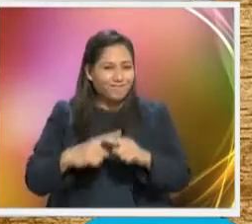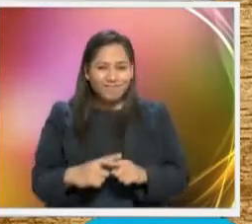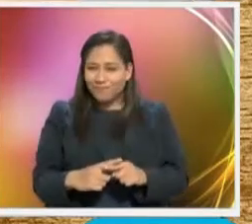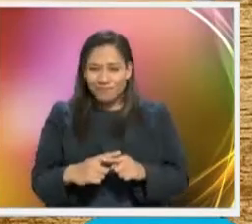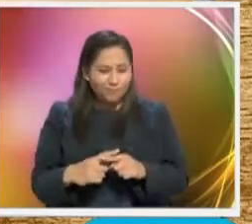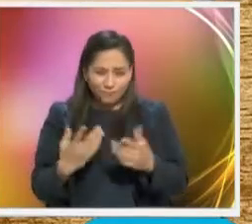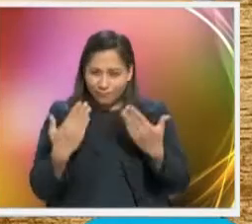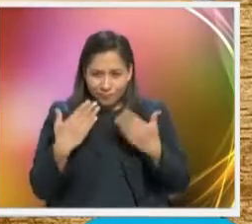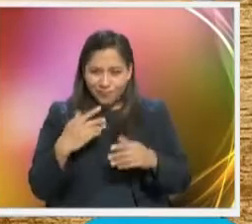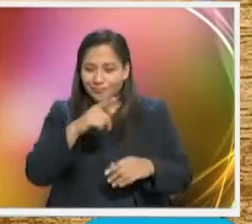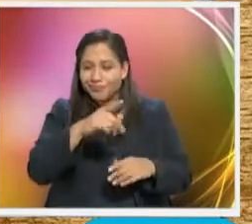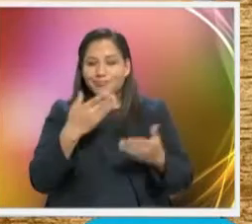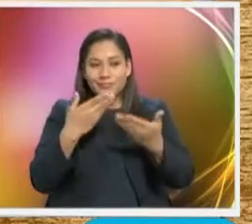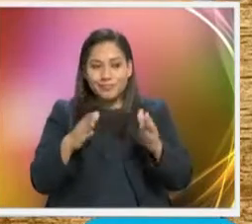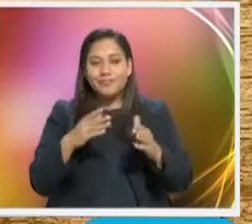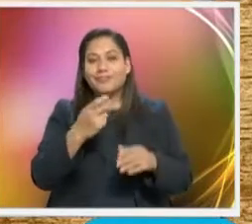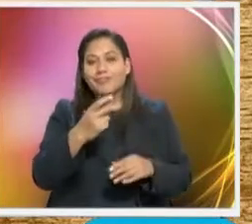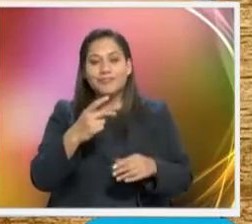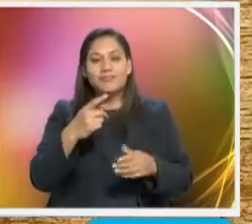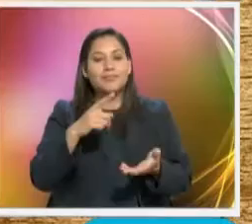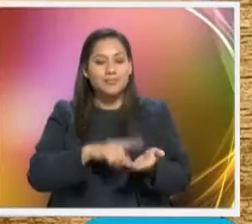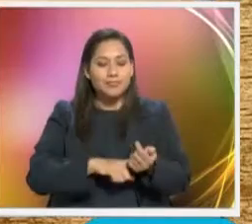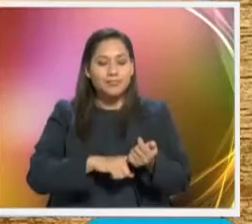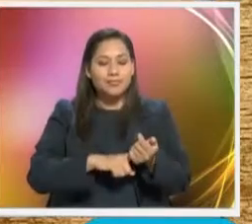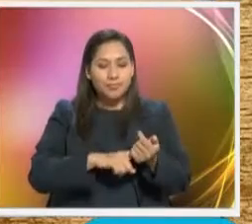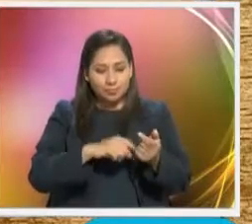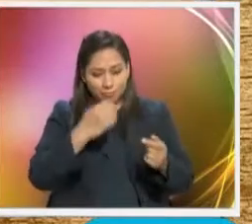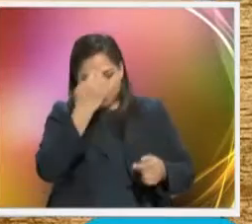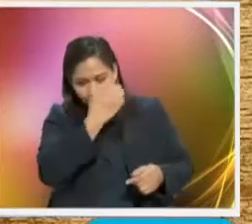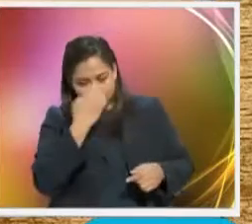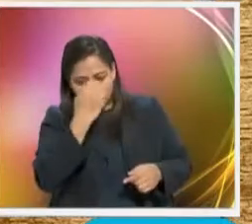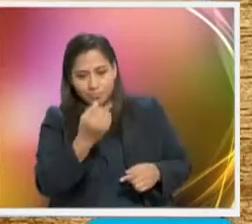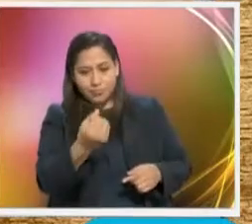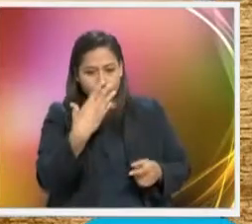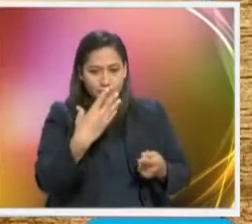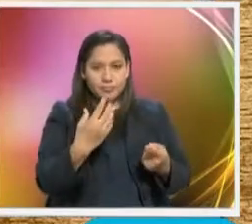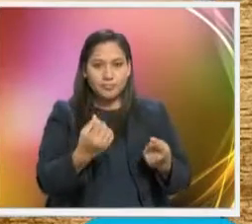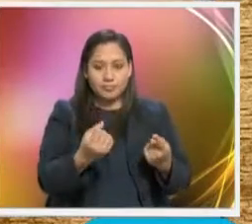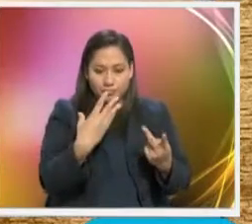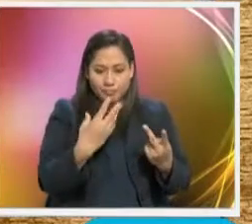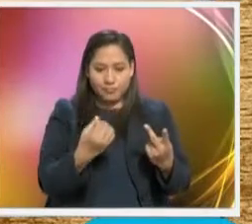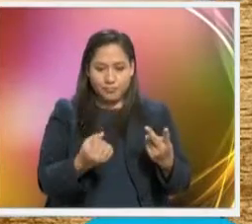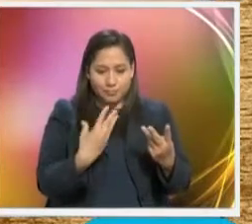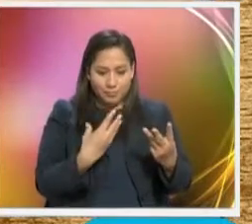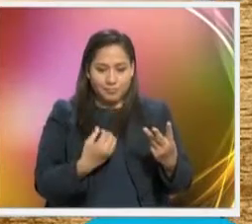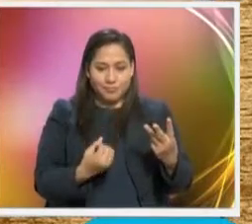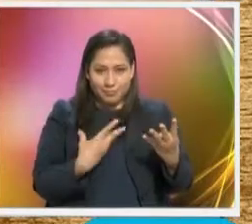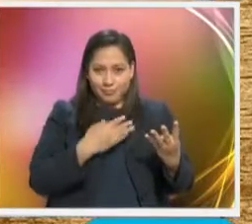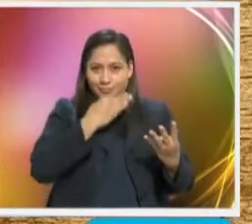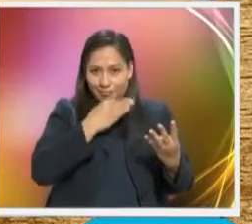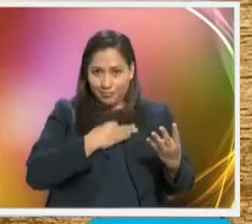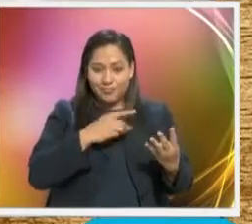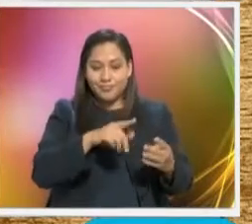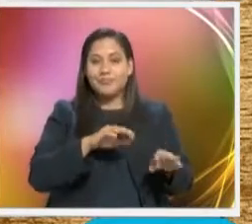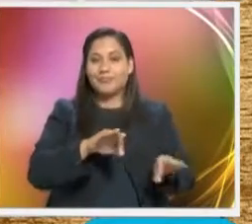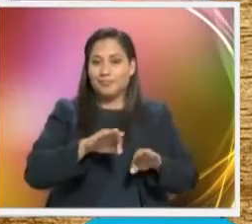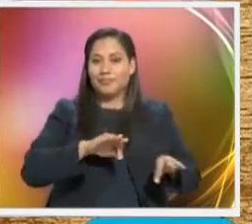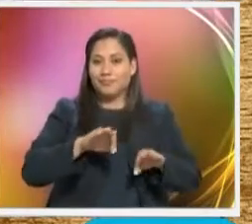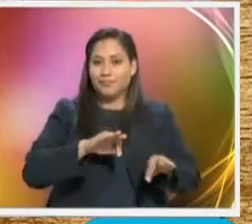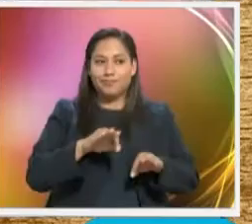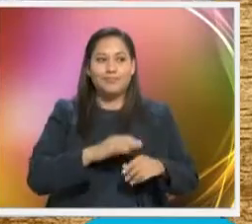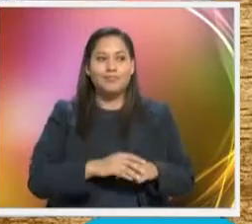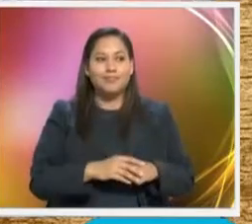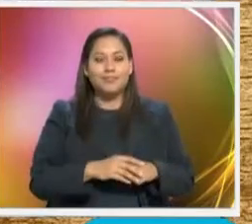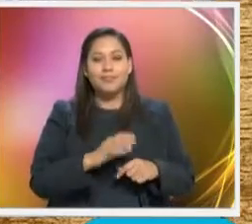que el teléfono esté constantemente revisando cada aplicación y diciendo qué tengo pendiente Y por acá, actualizando. actualizo No por deja acá. de trabajar el teléfono. O